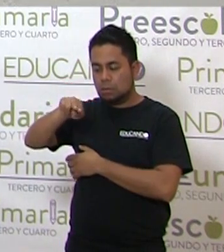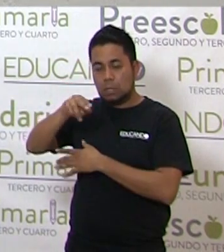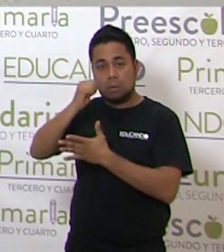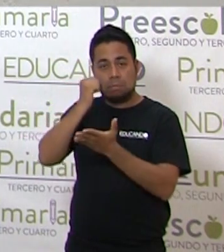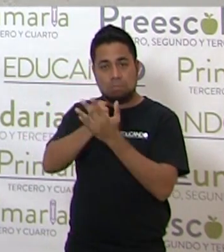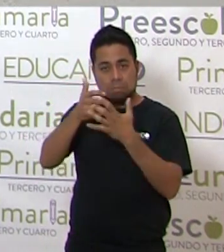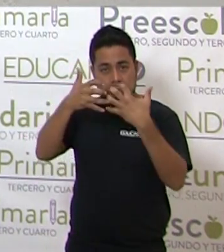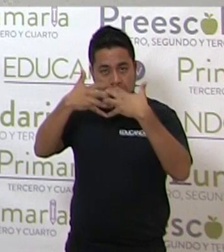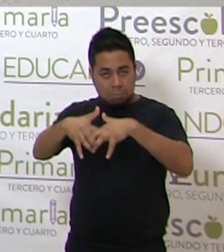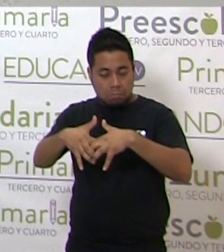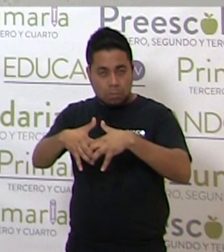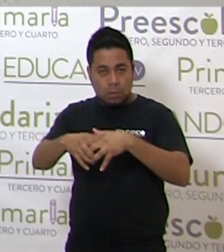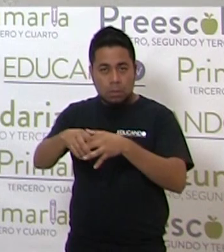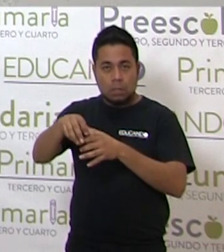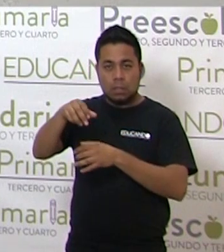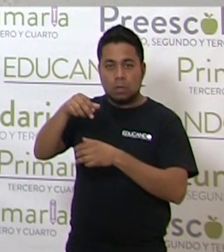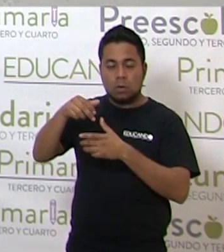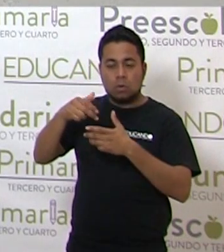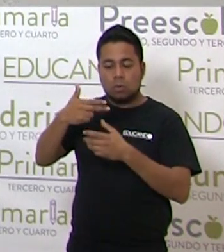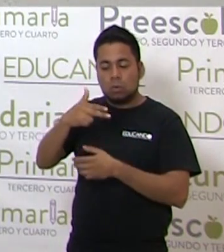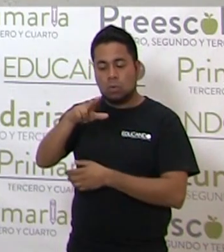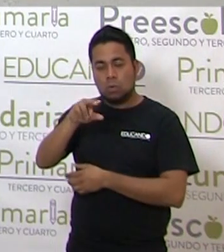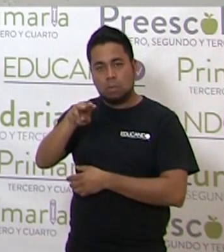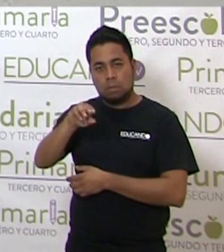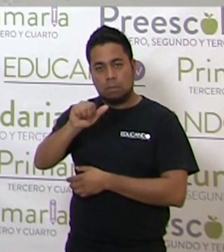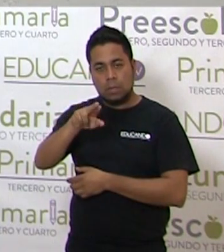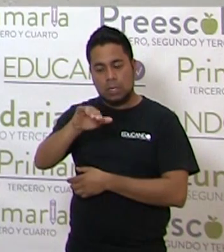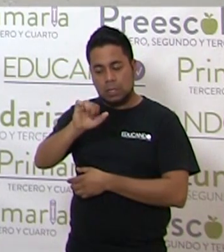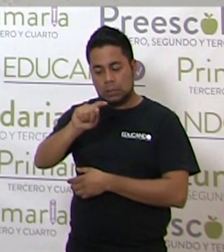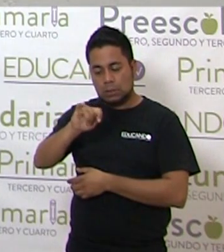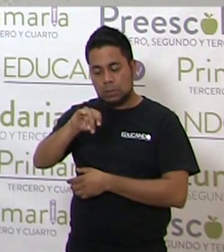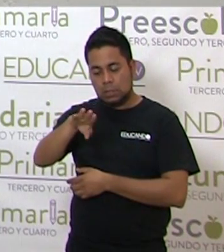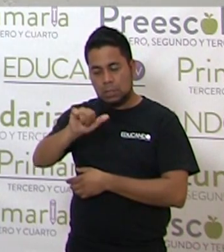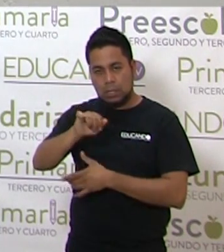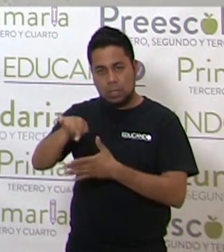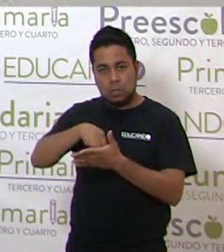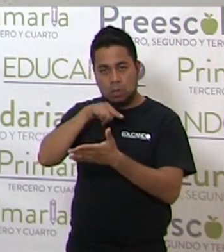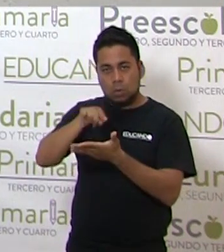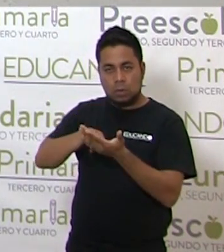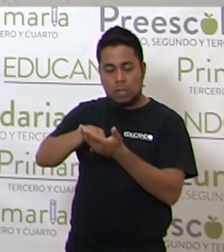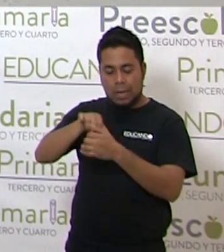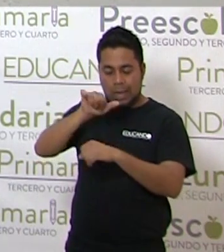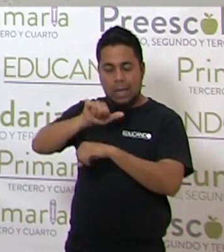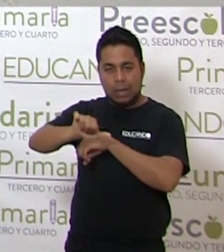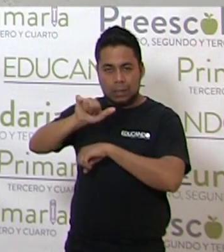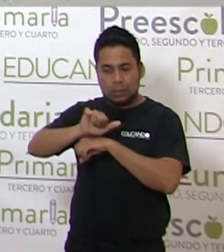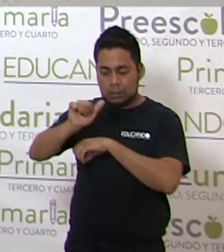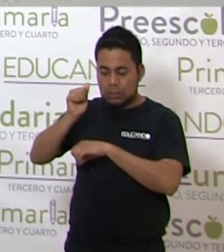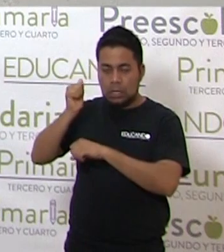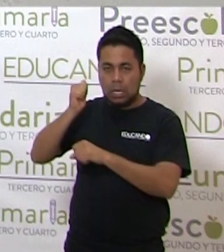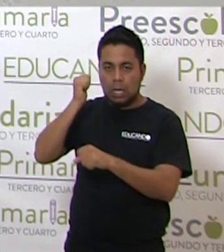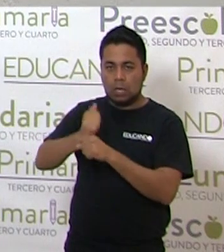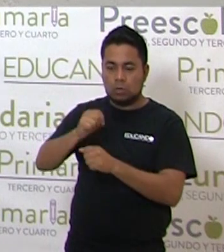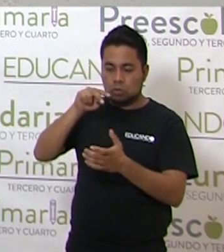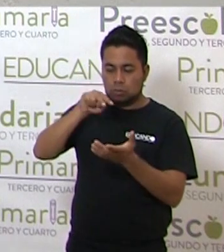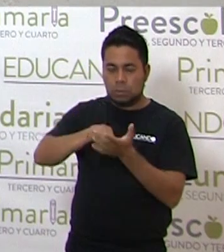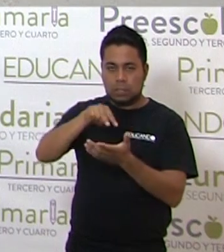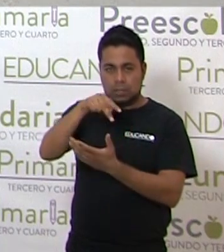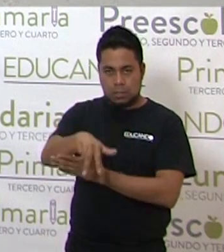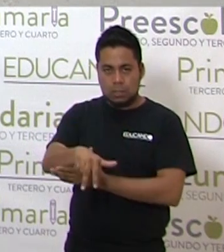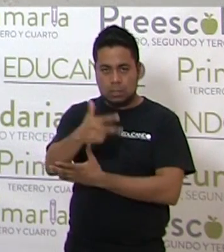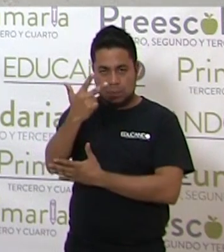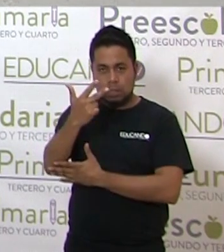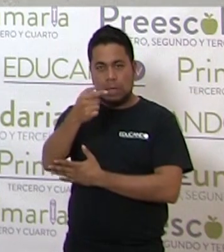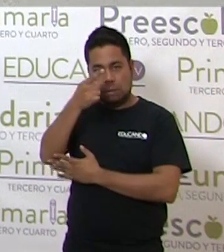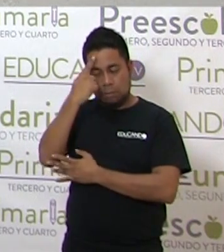es Humanística, Buenos Aires, es Argentina, del 2013. Entonces, para